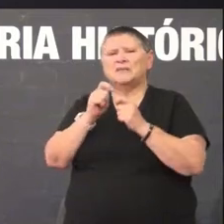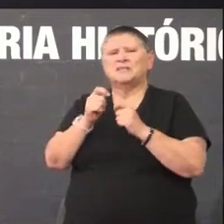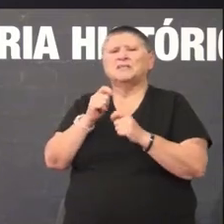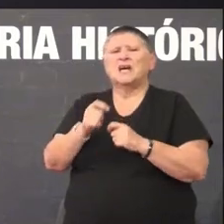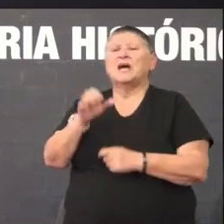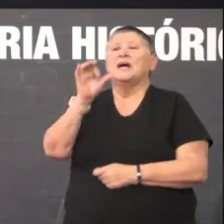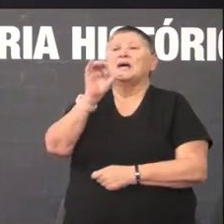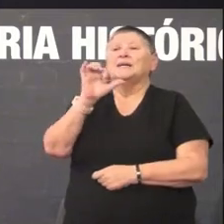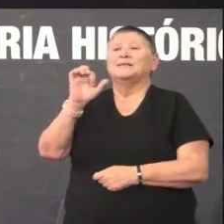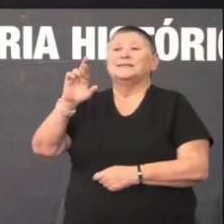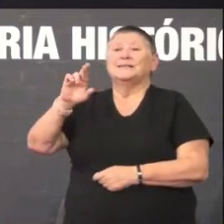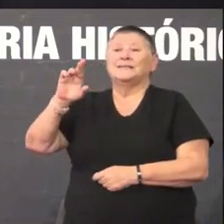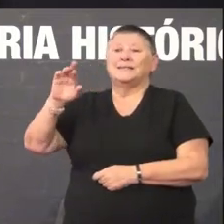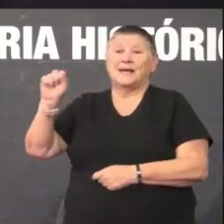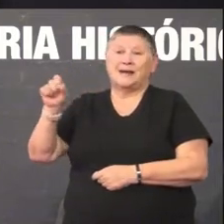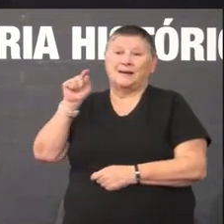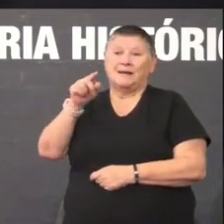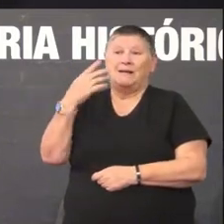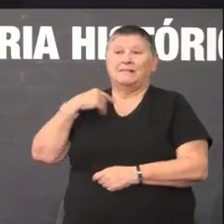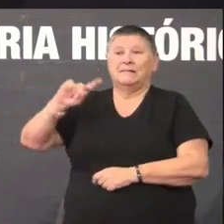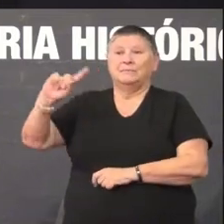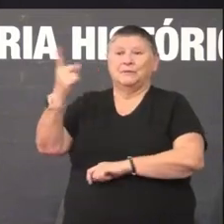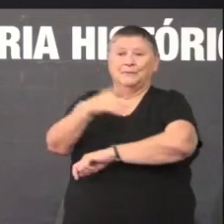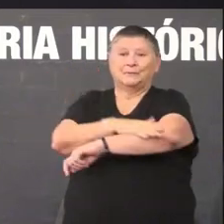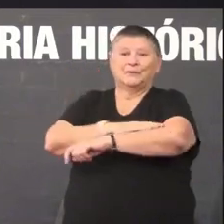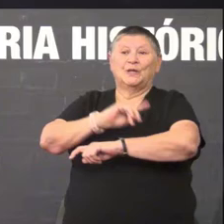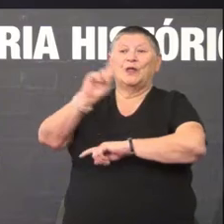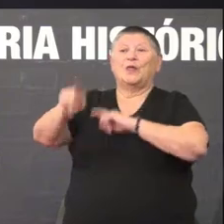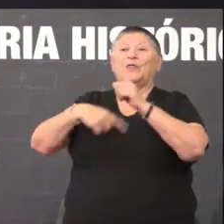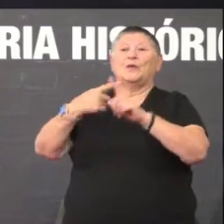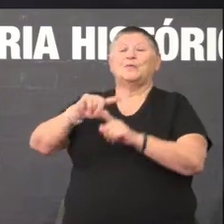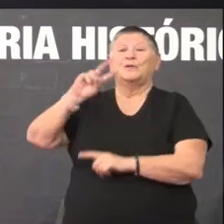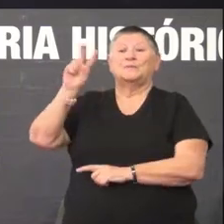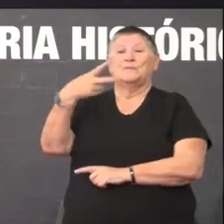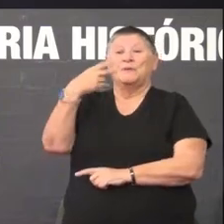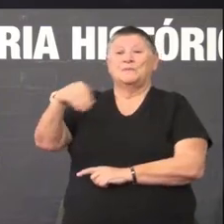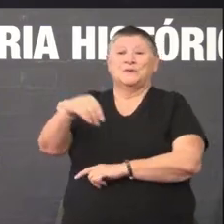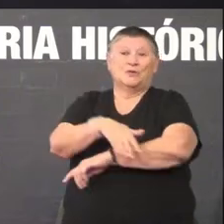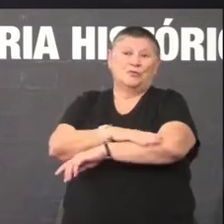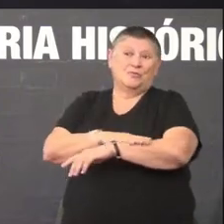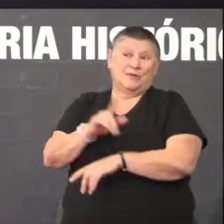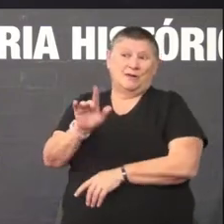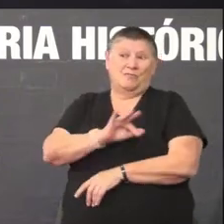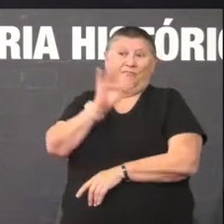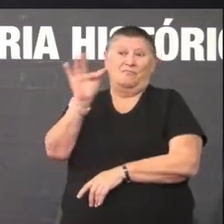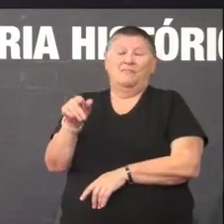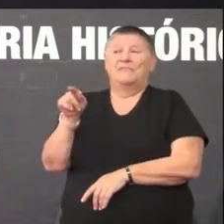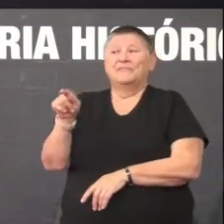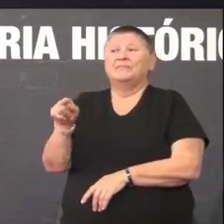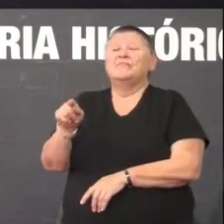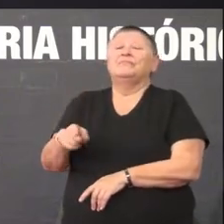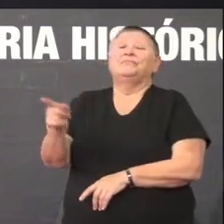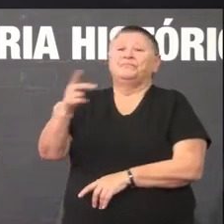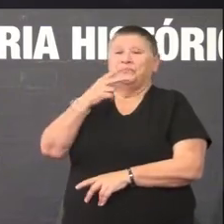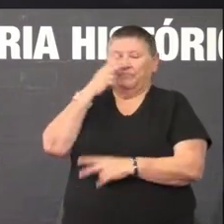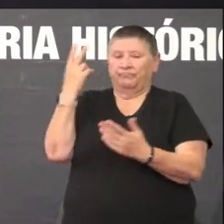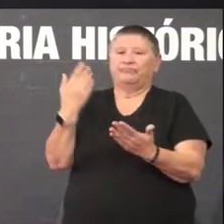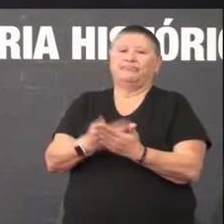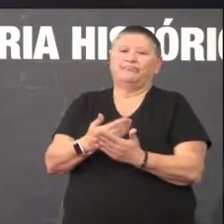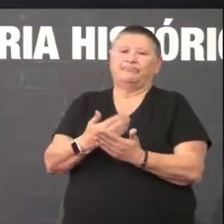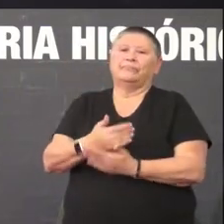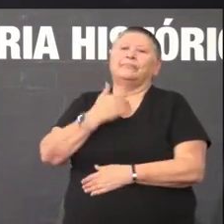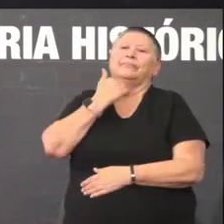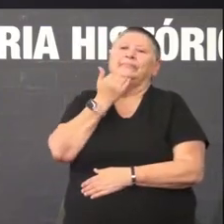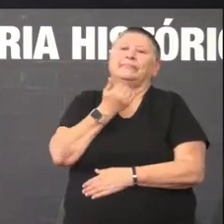que fue primero ministro y después vicepresidente del gobierno, en el cual ha constatado algo,